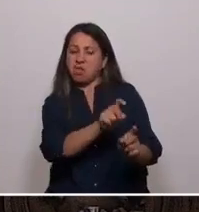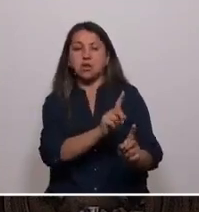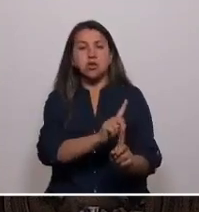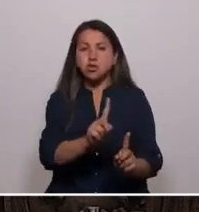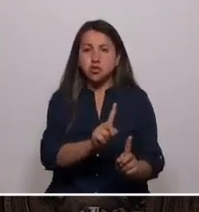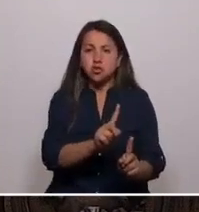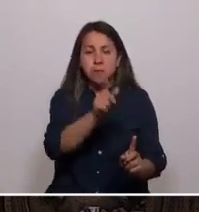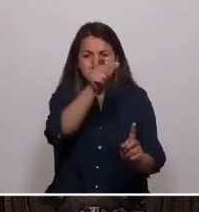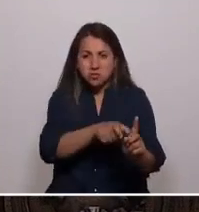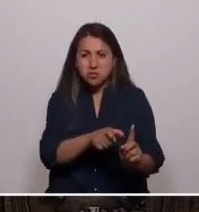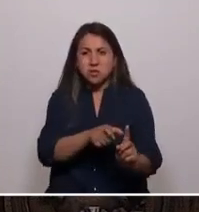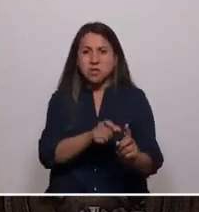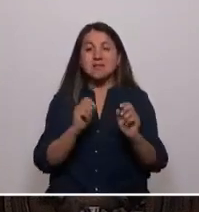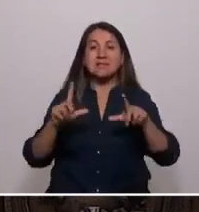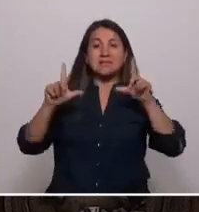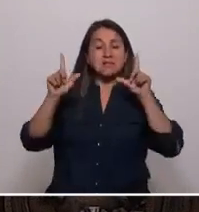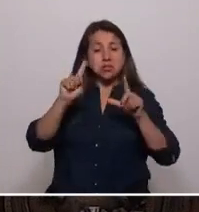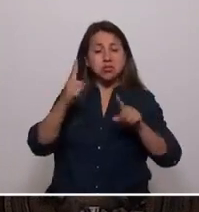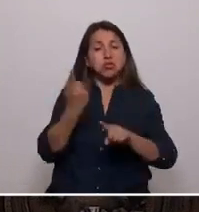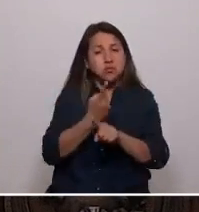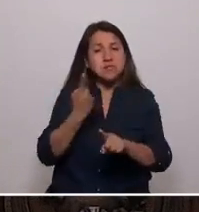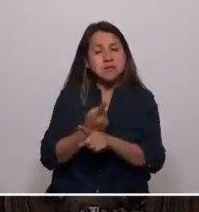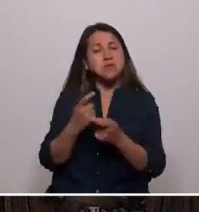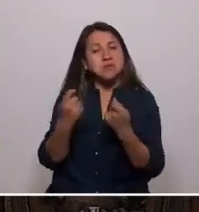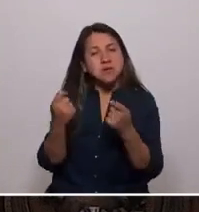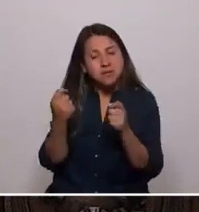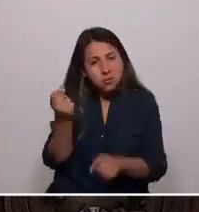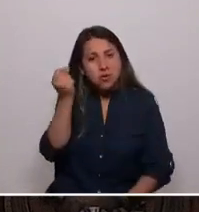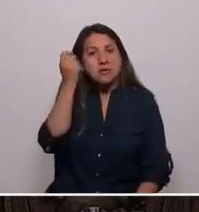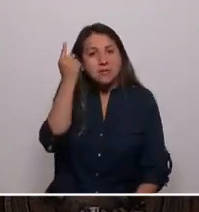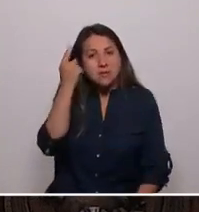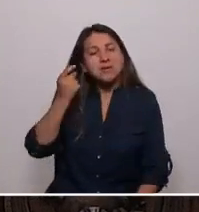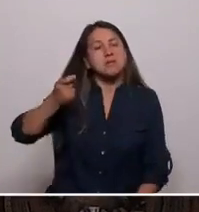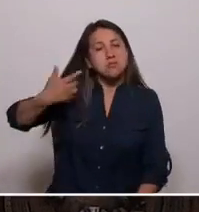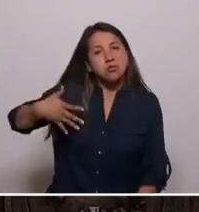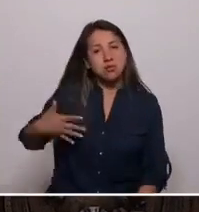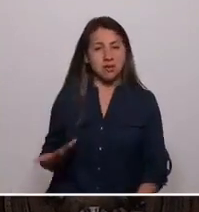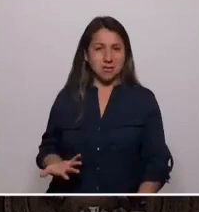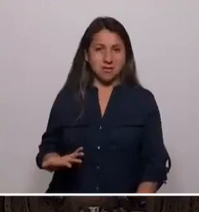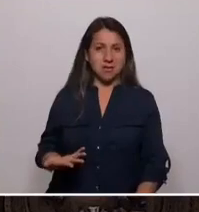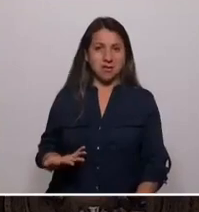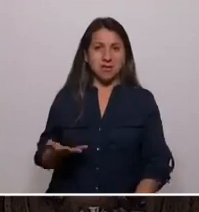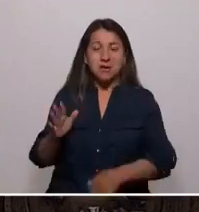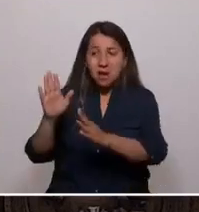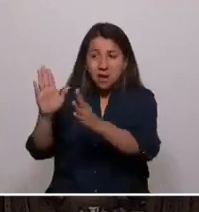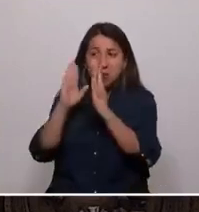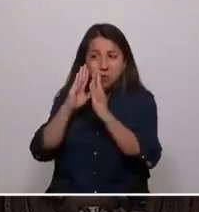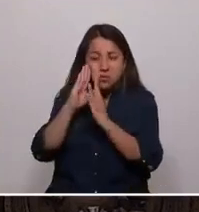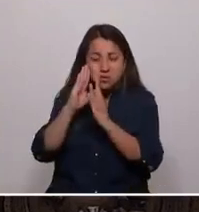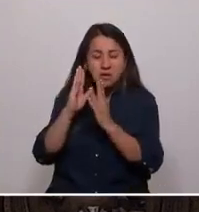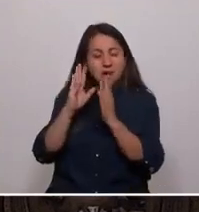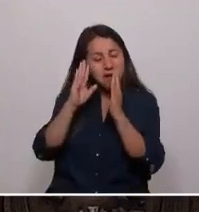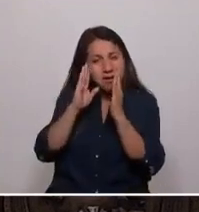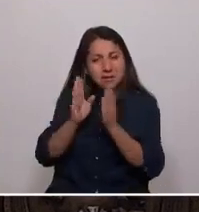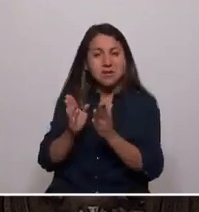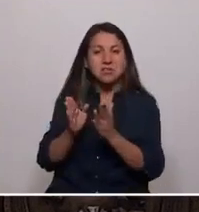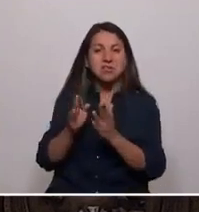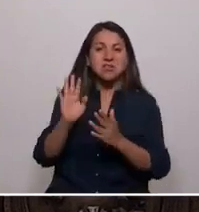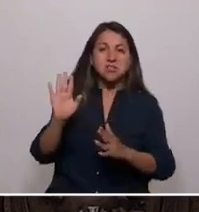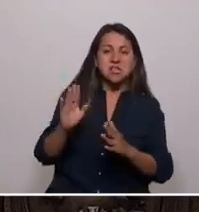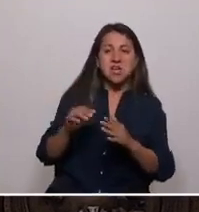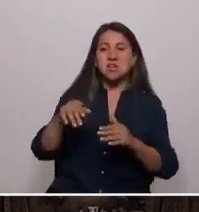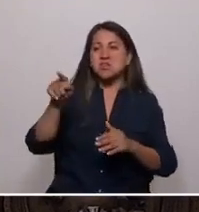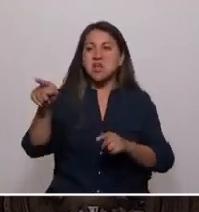con el personaje, a entender que es muy importante la escucha atenta, dejar atrás los maximalismos, dejar